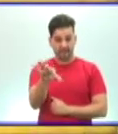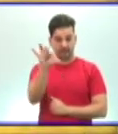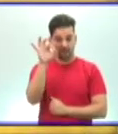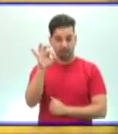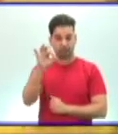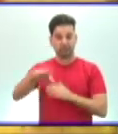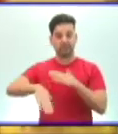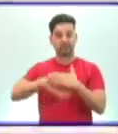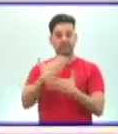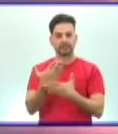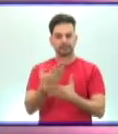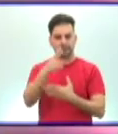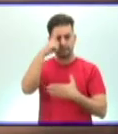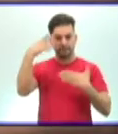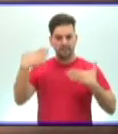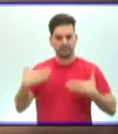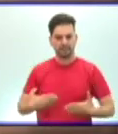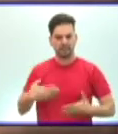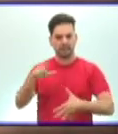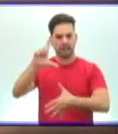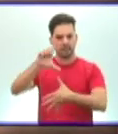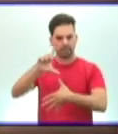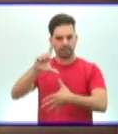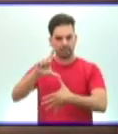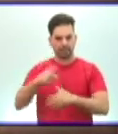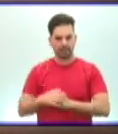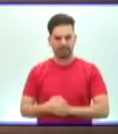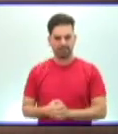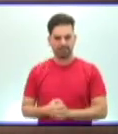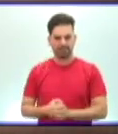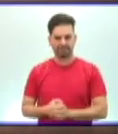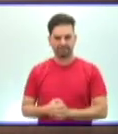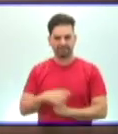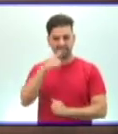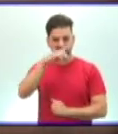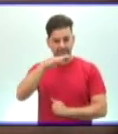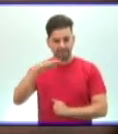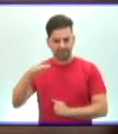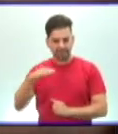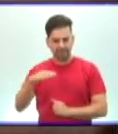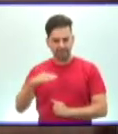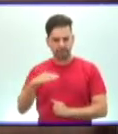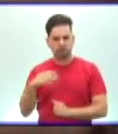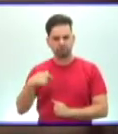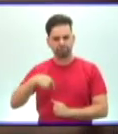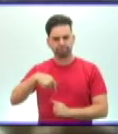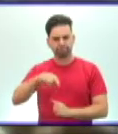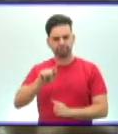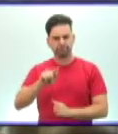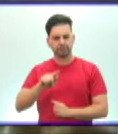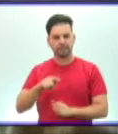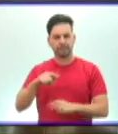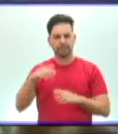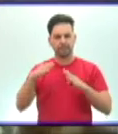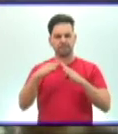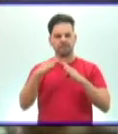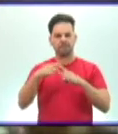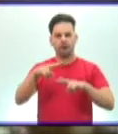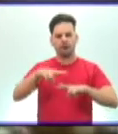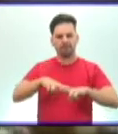Medicina Latinoamericana. En su infancia, Finlay vivió en La Habana. Luego, en su adolescencia y